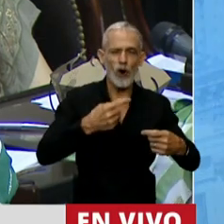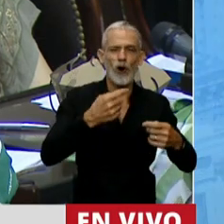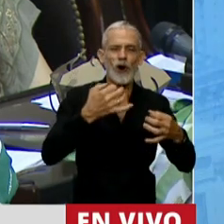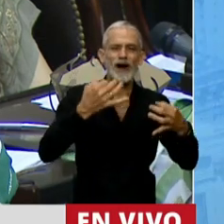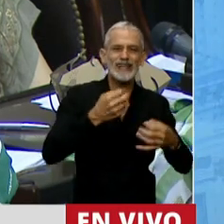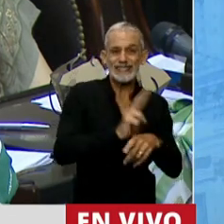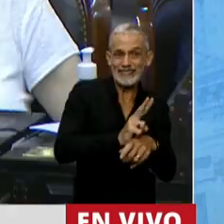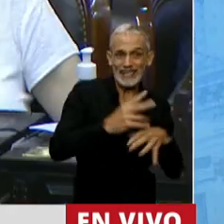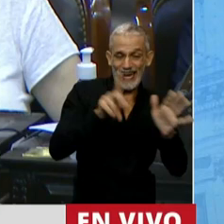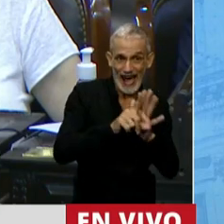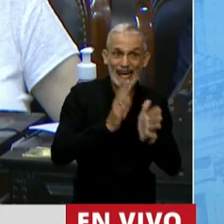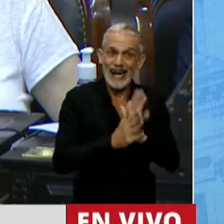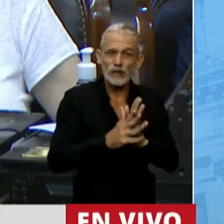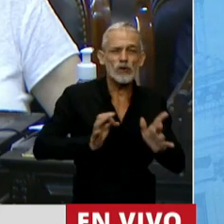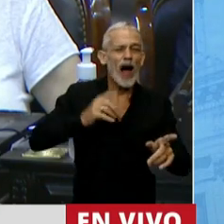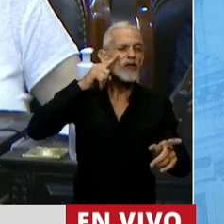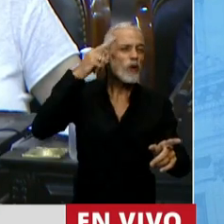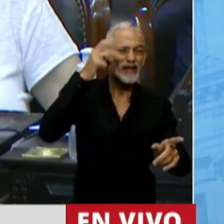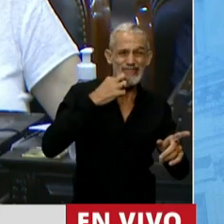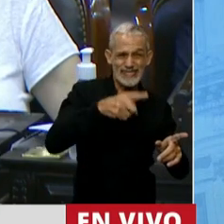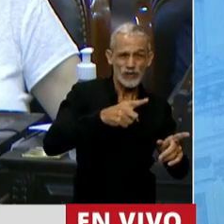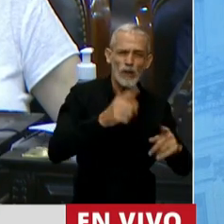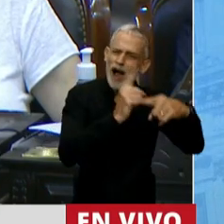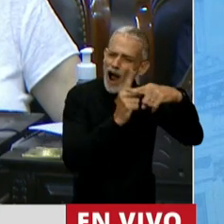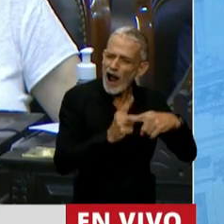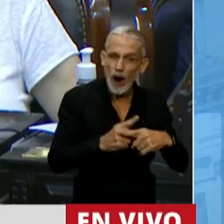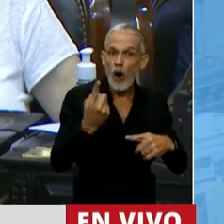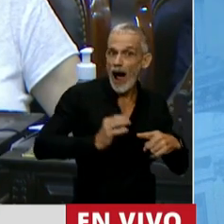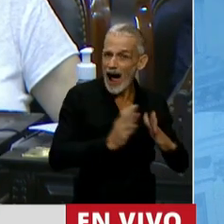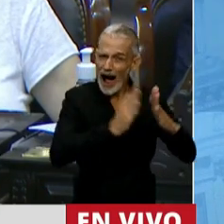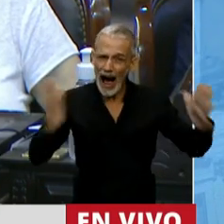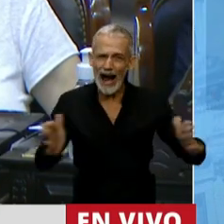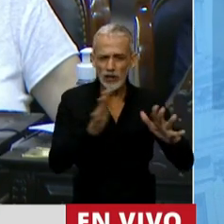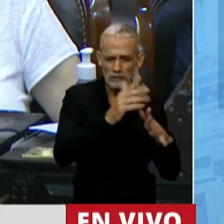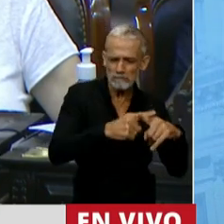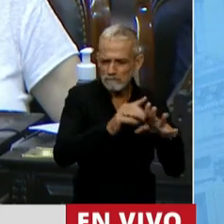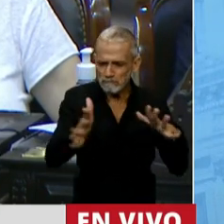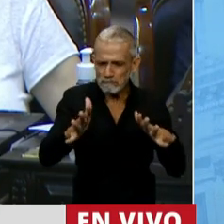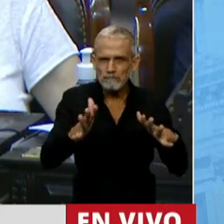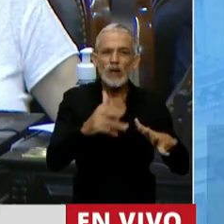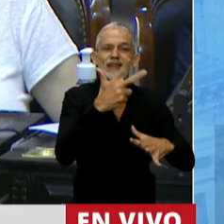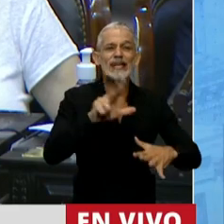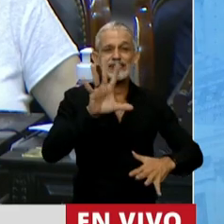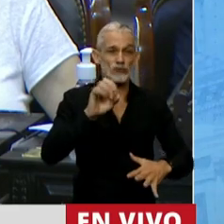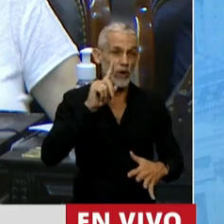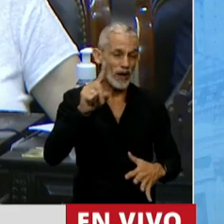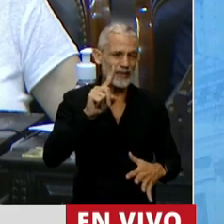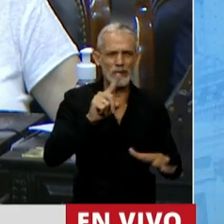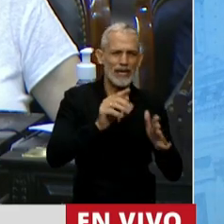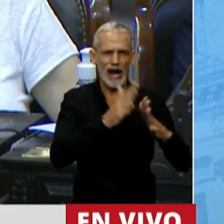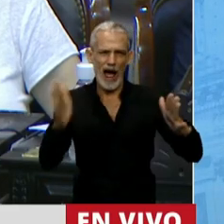gratuito de 2019, se estima que en nuestro país por año se realizan entre 350.000